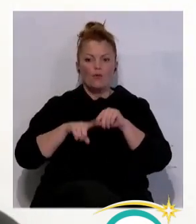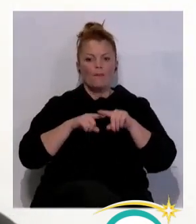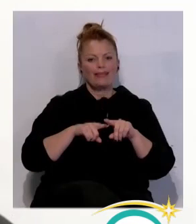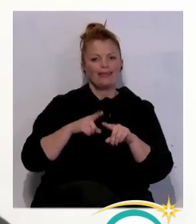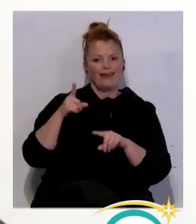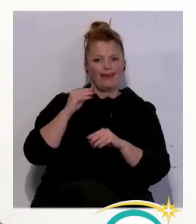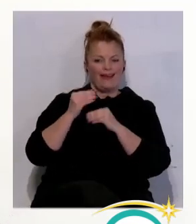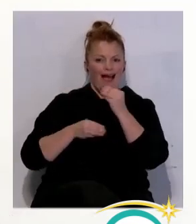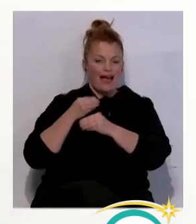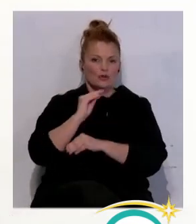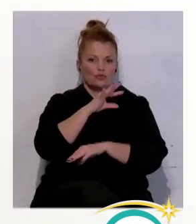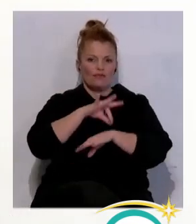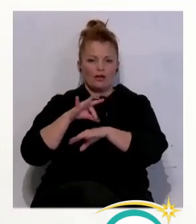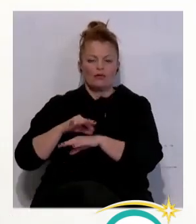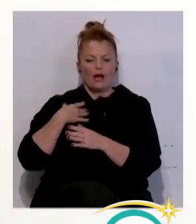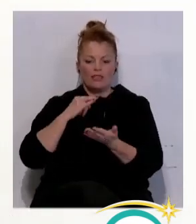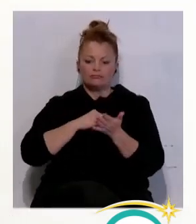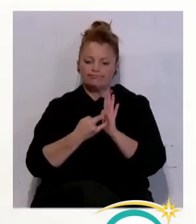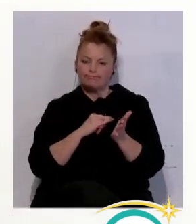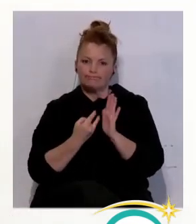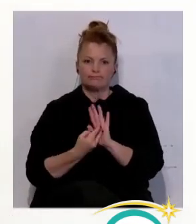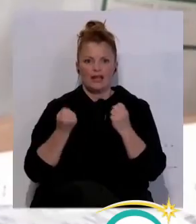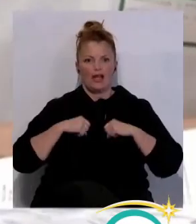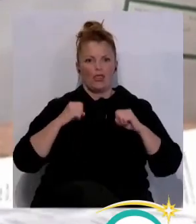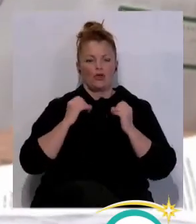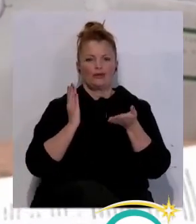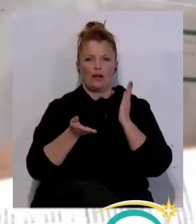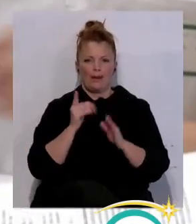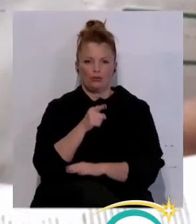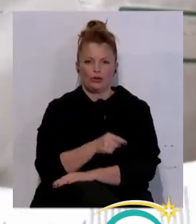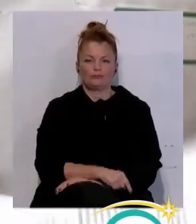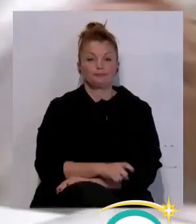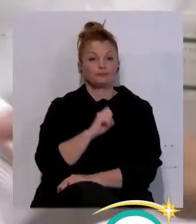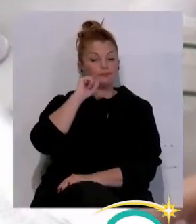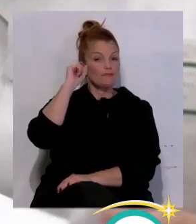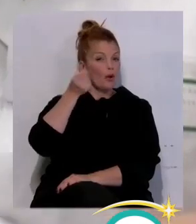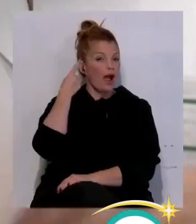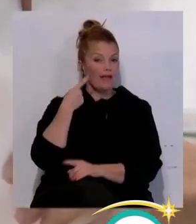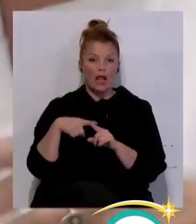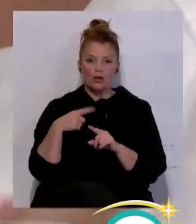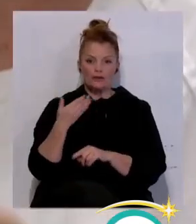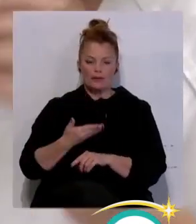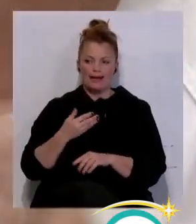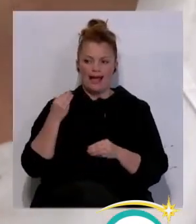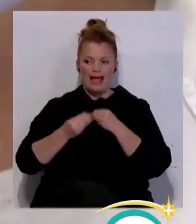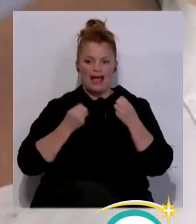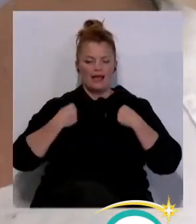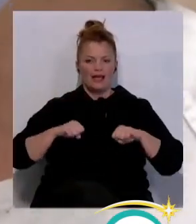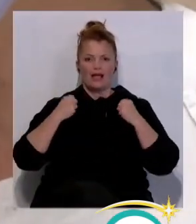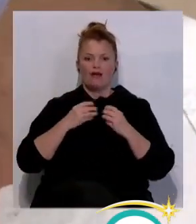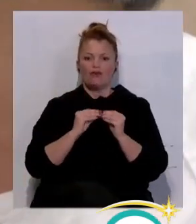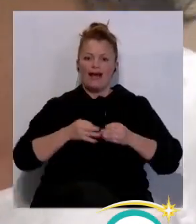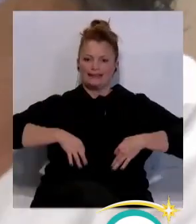facultativos, hacemos la planificación del ejercicio terapéutico. Una de las cosas más importantes es que realicen el ejercicio de forma